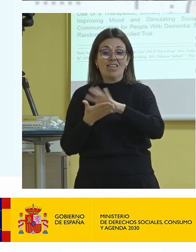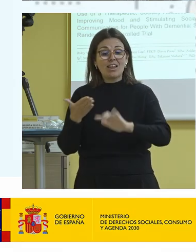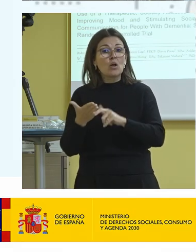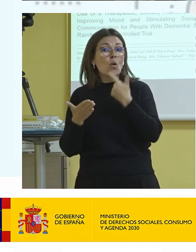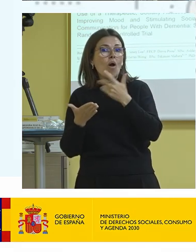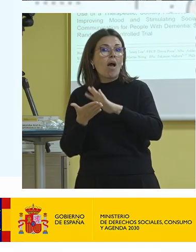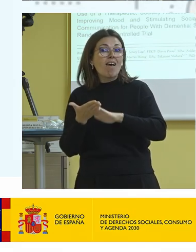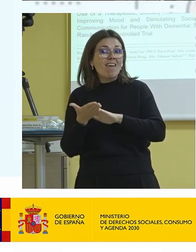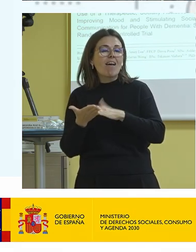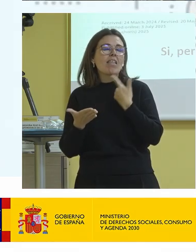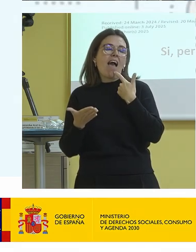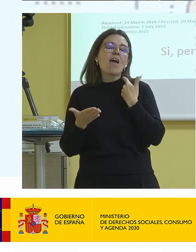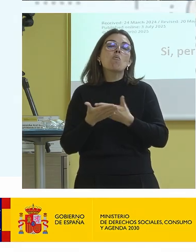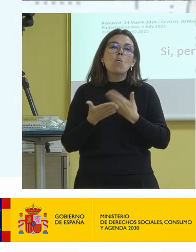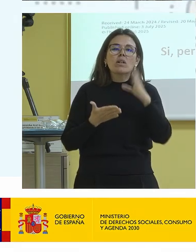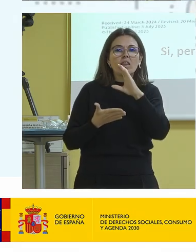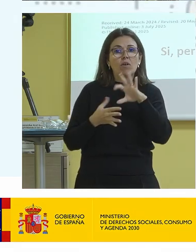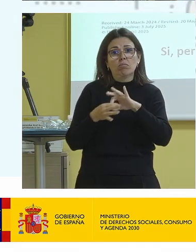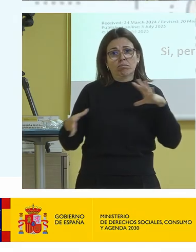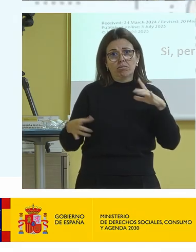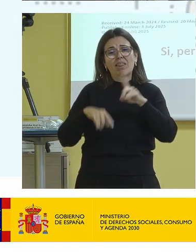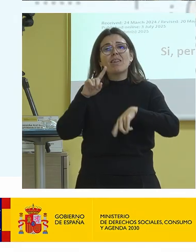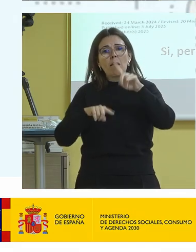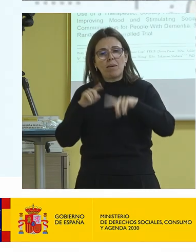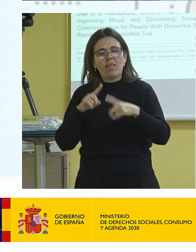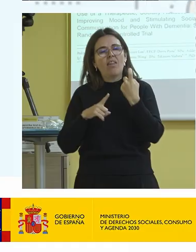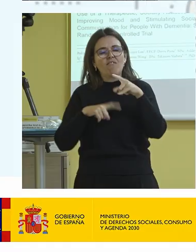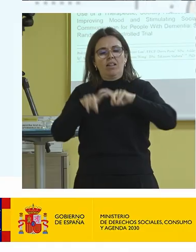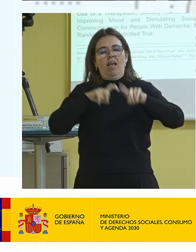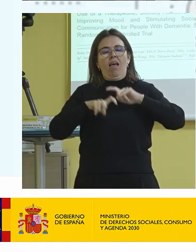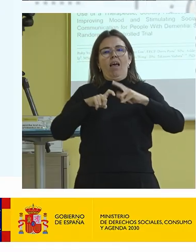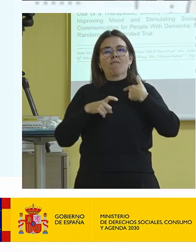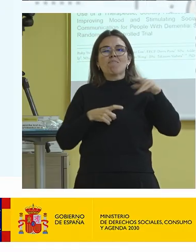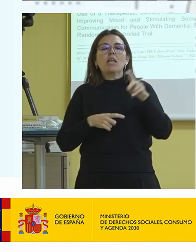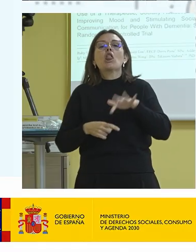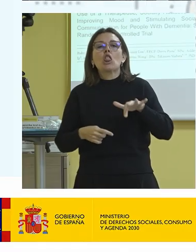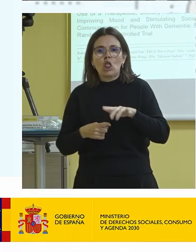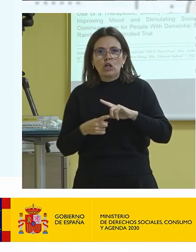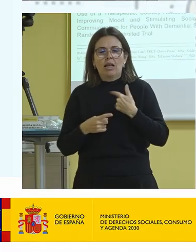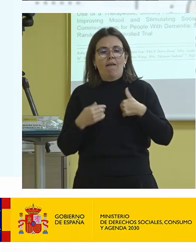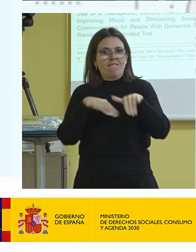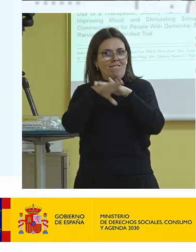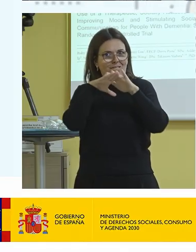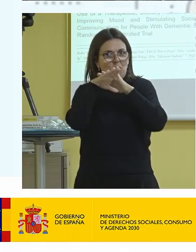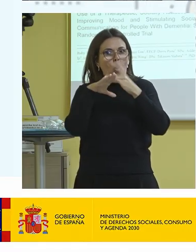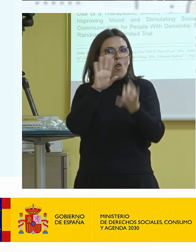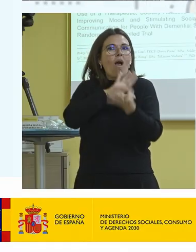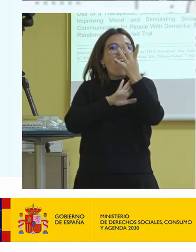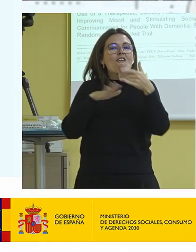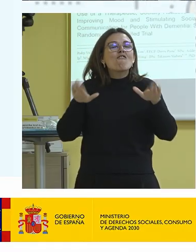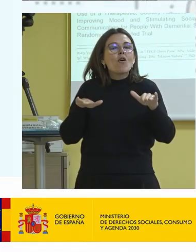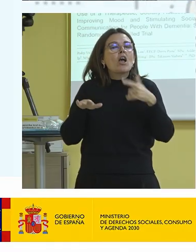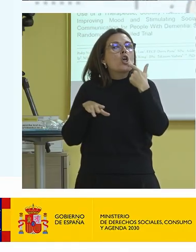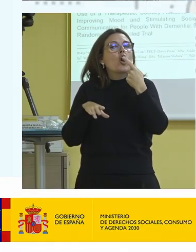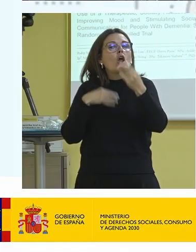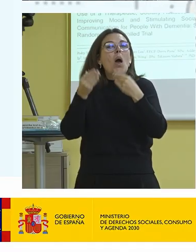demostrado, ¿vale? Hay que analizar las fuentes de información. Lo he puesto como ejemplo, que me perdonen los señores de la foca, no estoy diciendo que no haga nada, pero